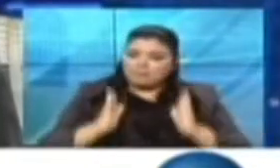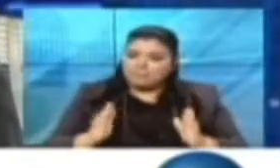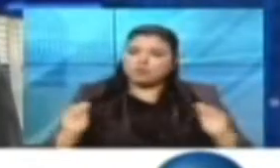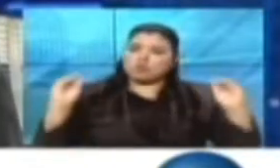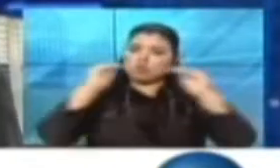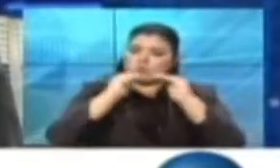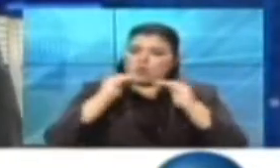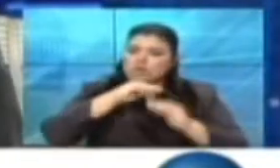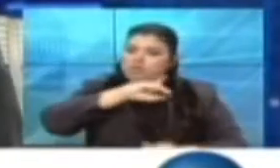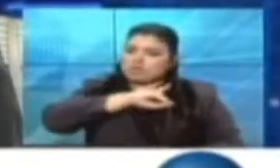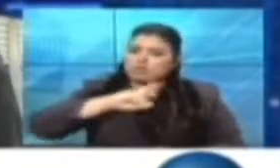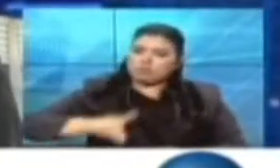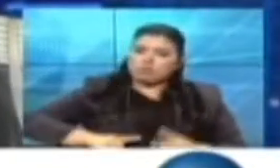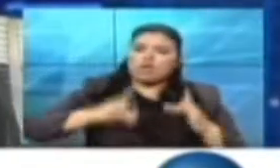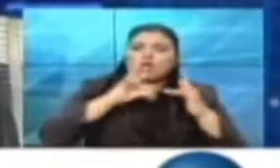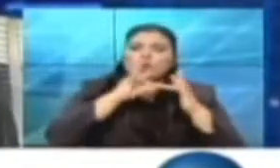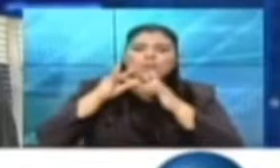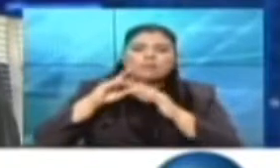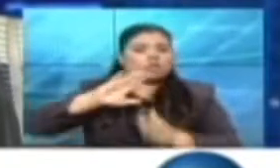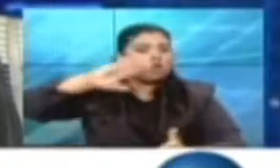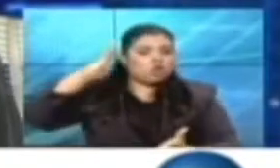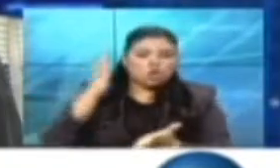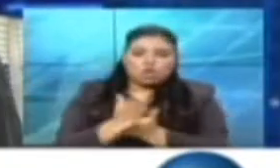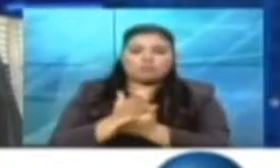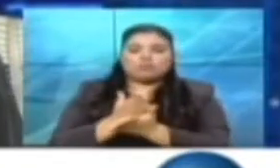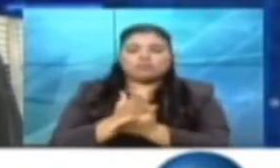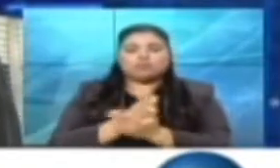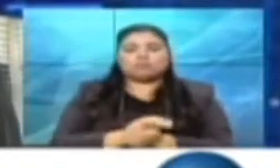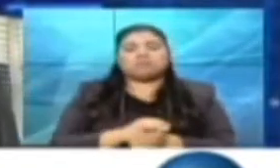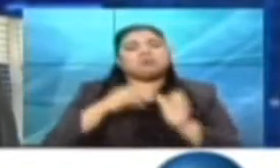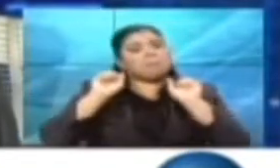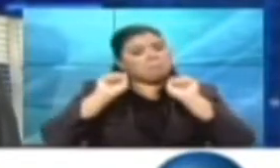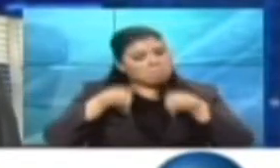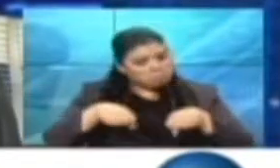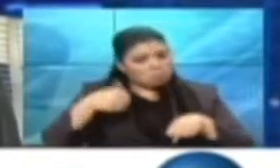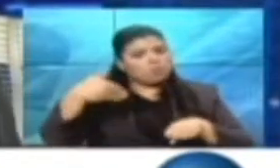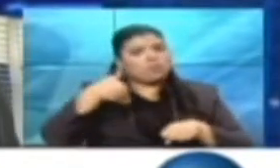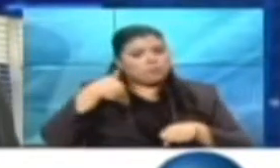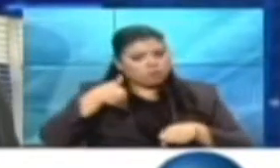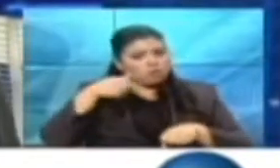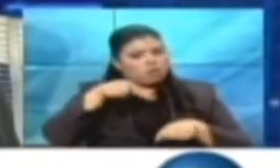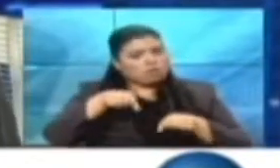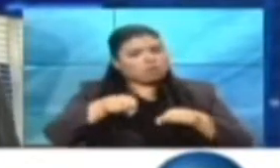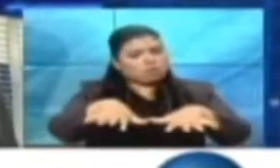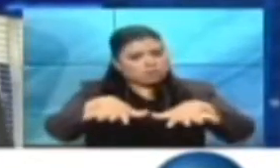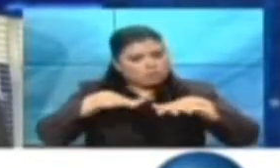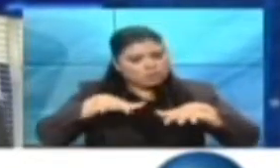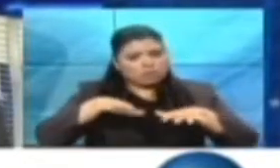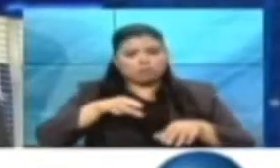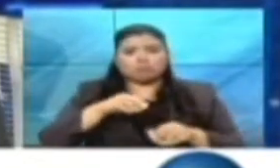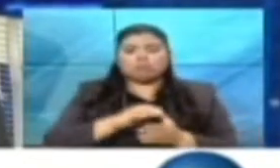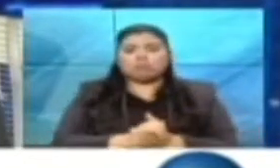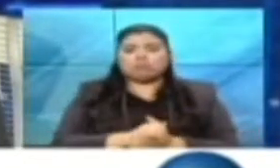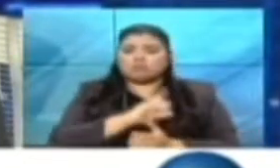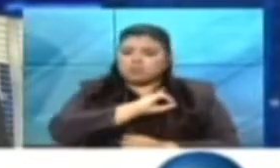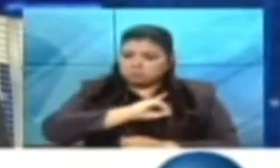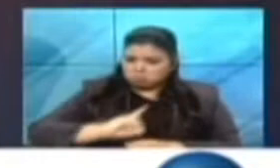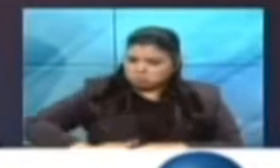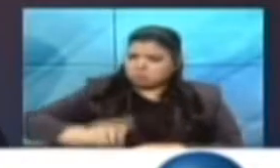lograrse eso con una asamblea de diputados eminentemente política'